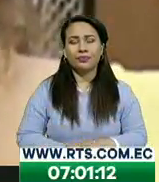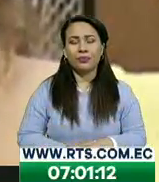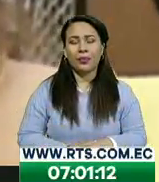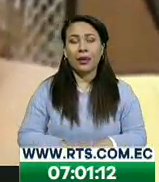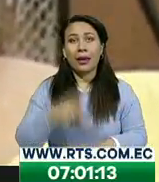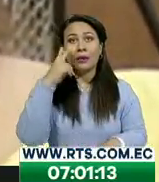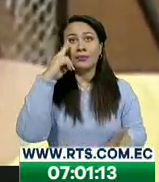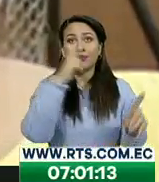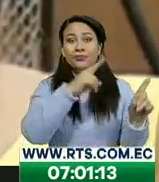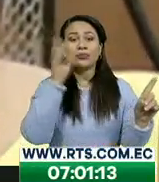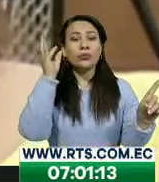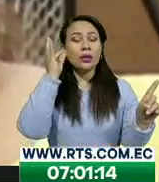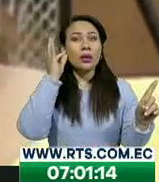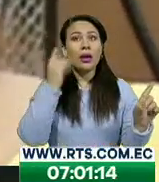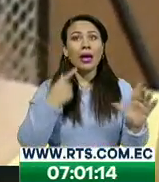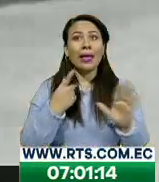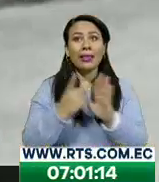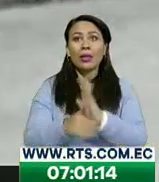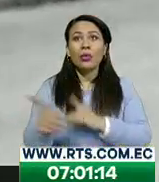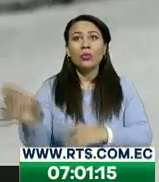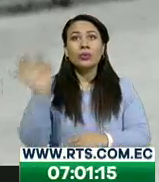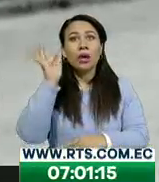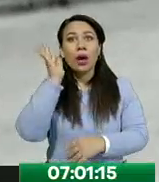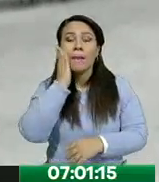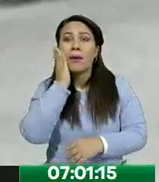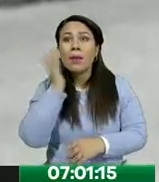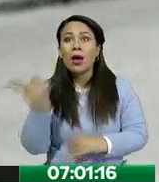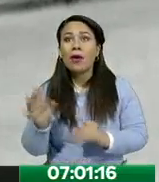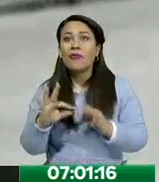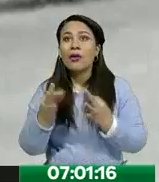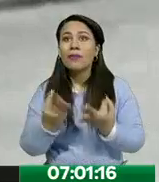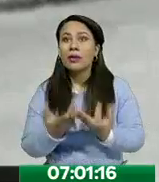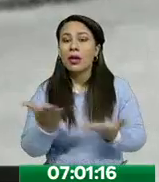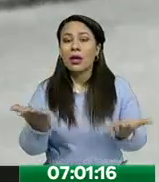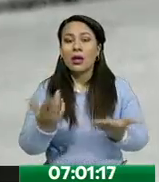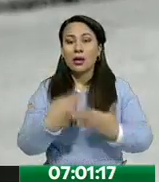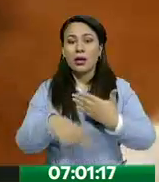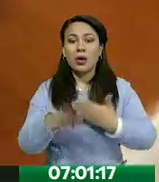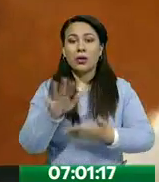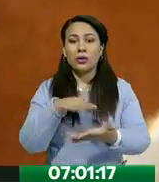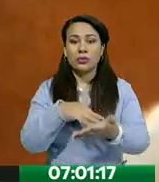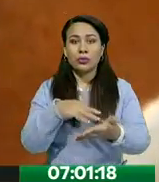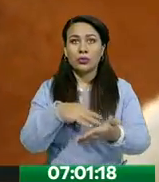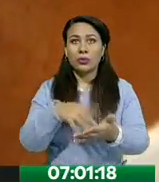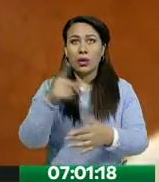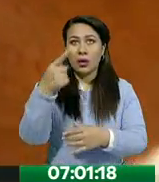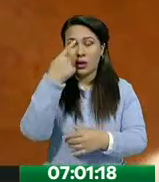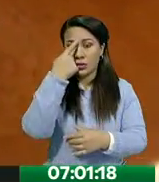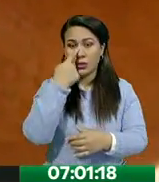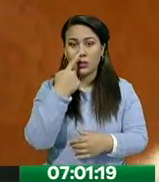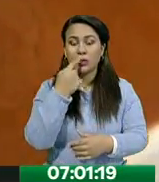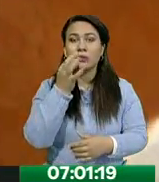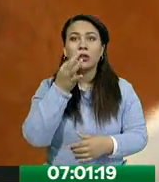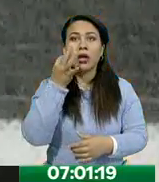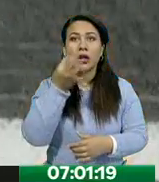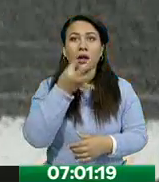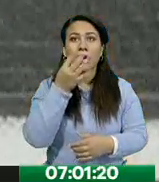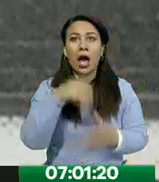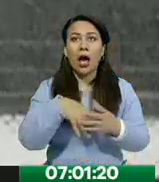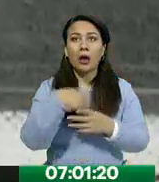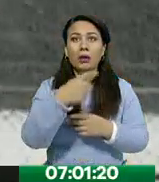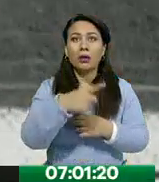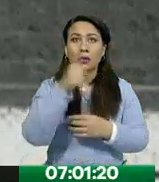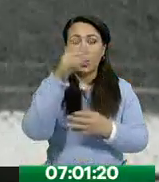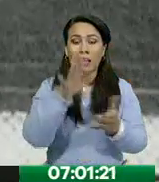Esta mujer denunció a una madre de familia del establecimiento donde estudian sus hijos de haberla agredido salvajemente afuera de la